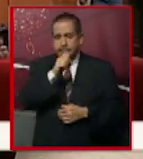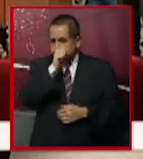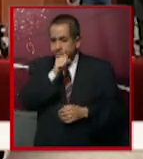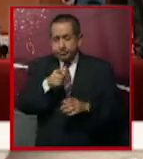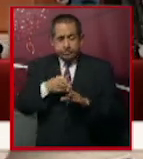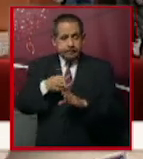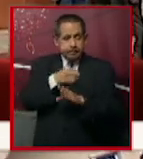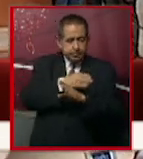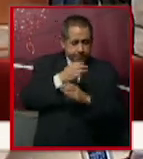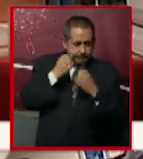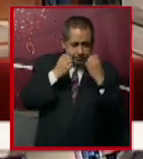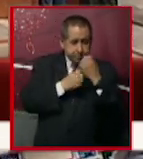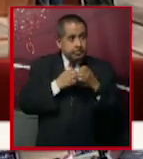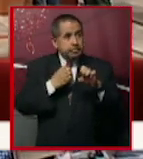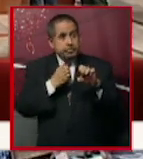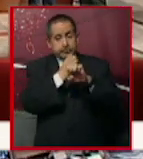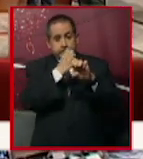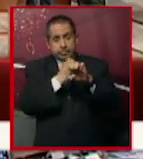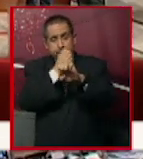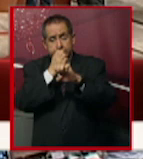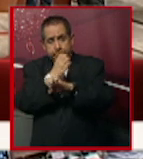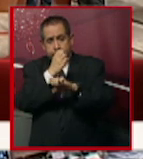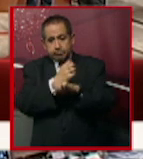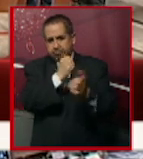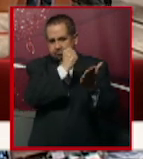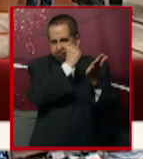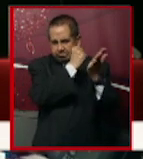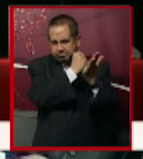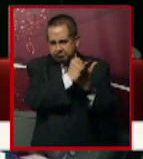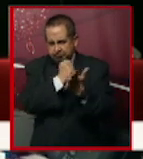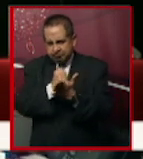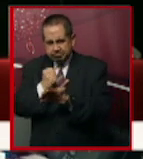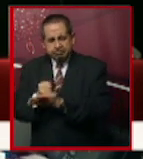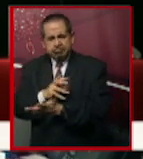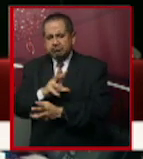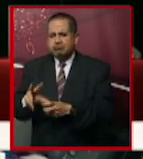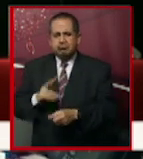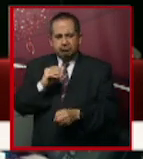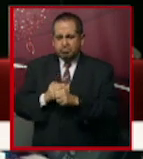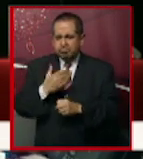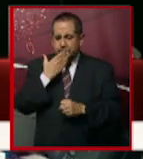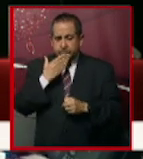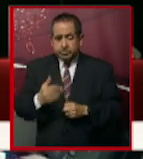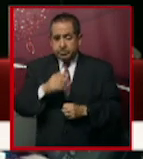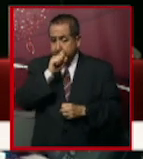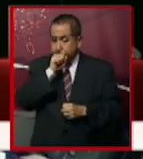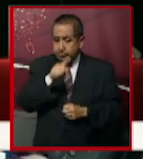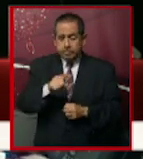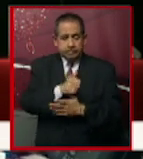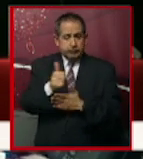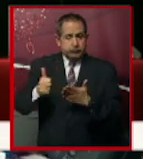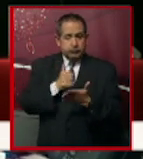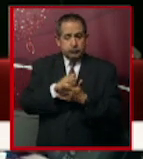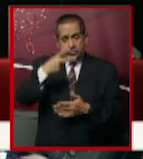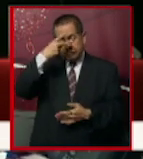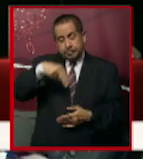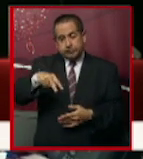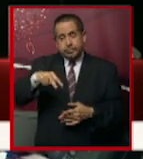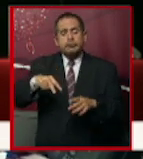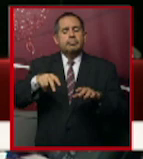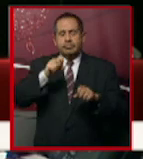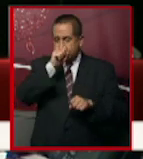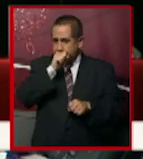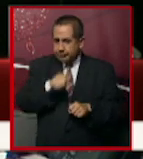previa aprobación de las legislaturas de los estados, así como de la legislatura de la Ciudad de México,